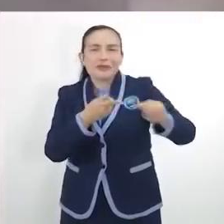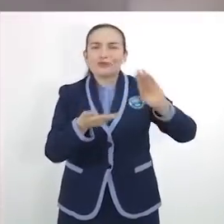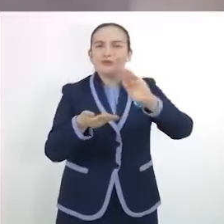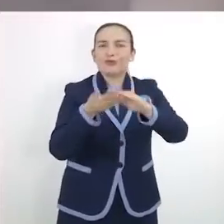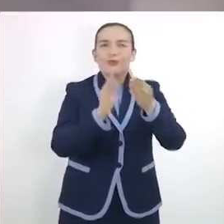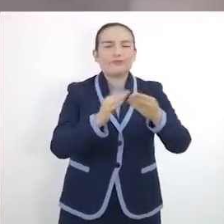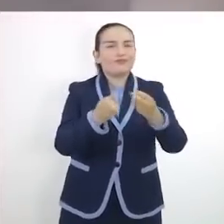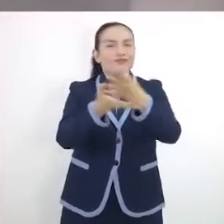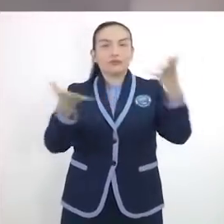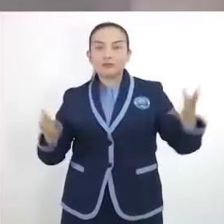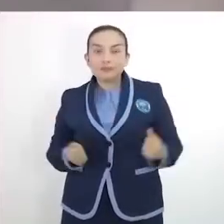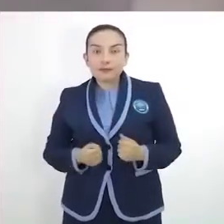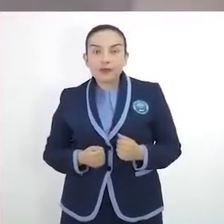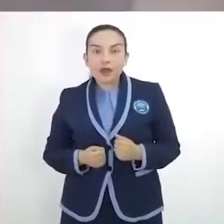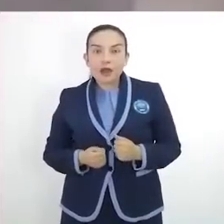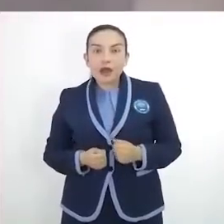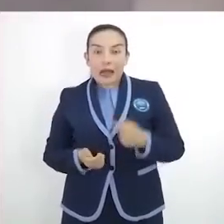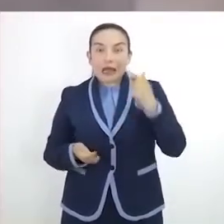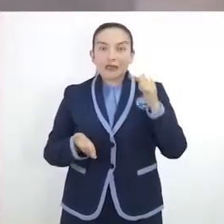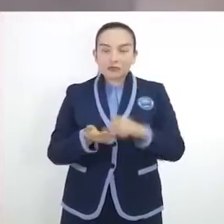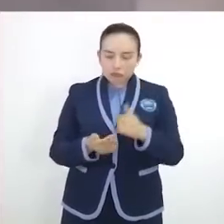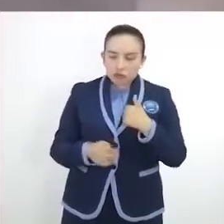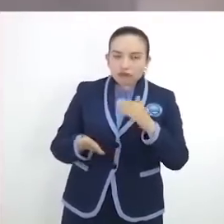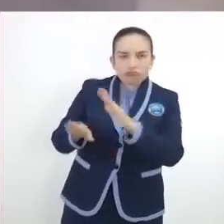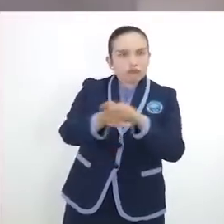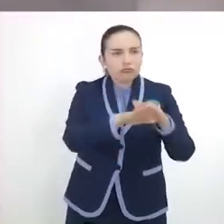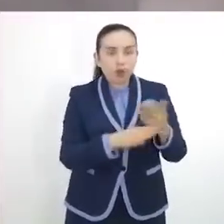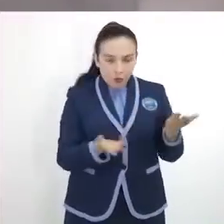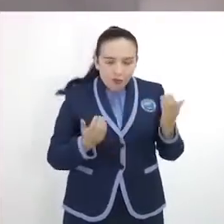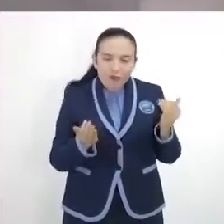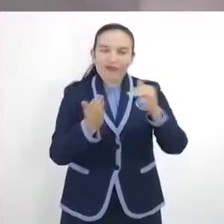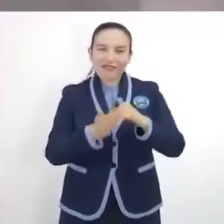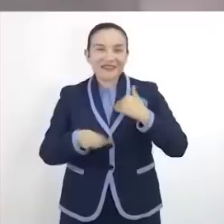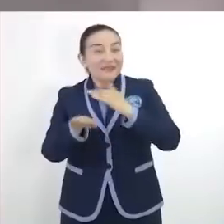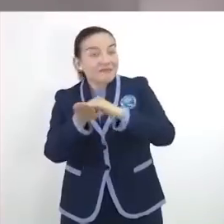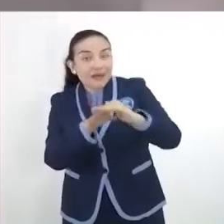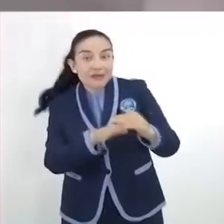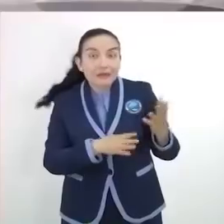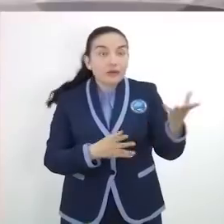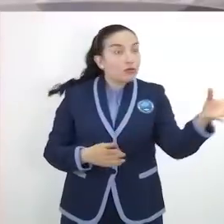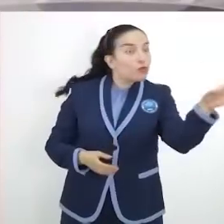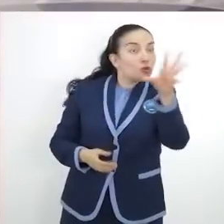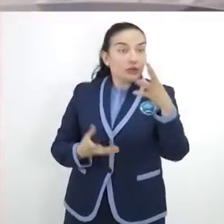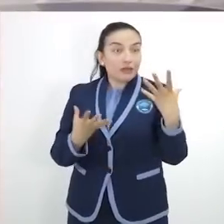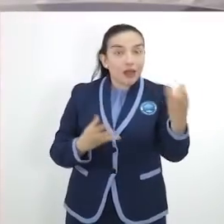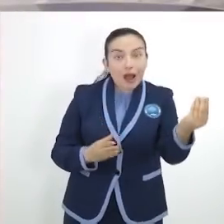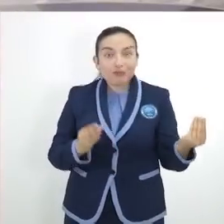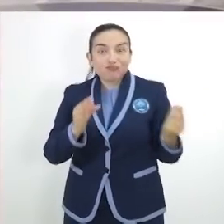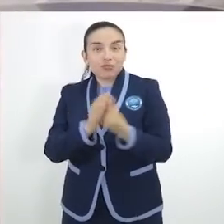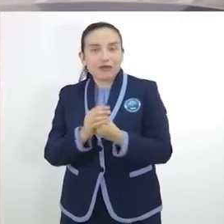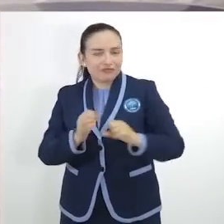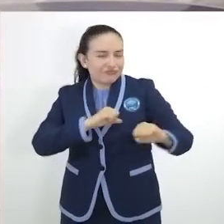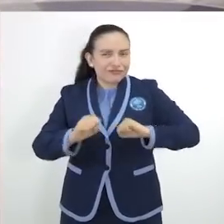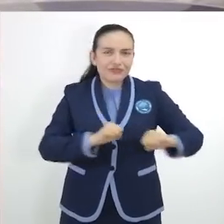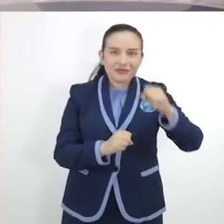comunidades, de manera que reitero mi invitación a todos los que desean unirse a esta